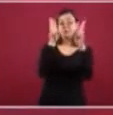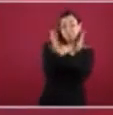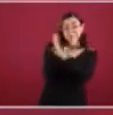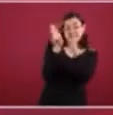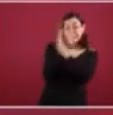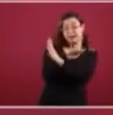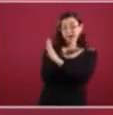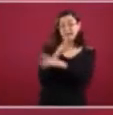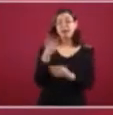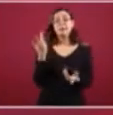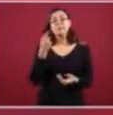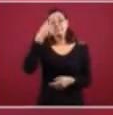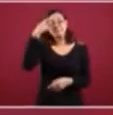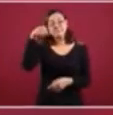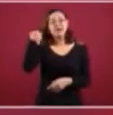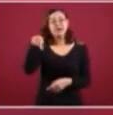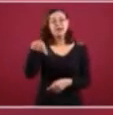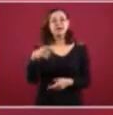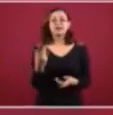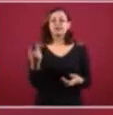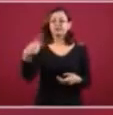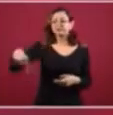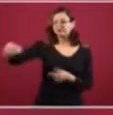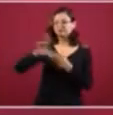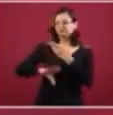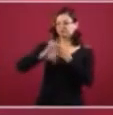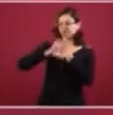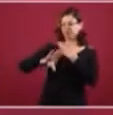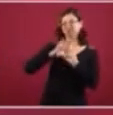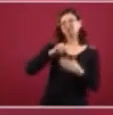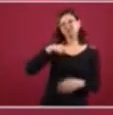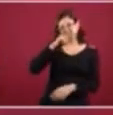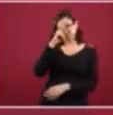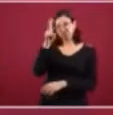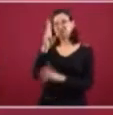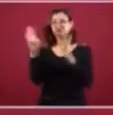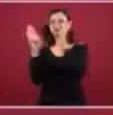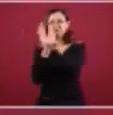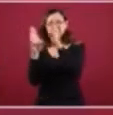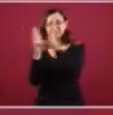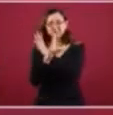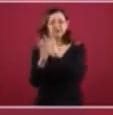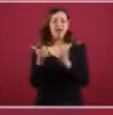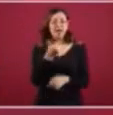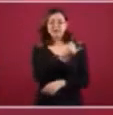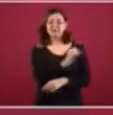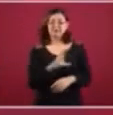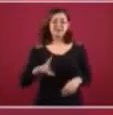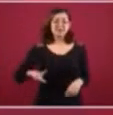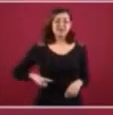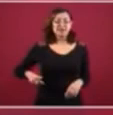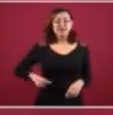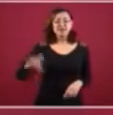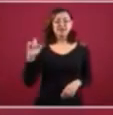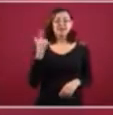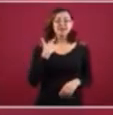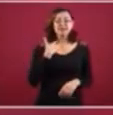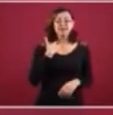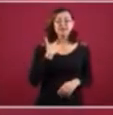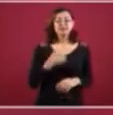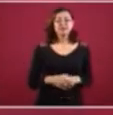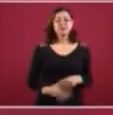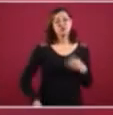Para estar espiando a los opositores, para estarnos espiando a